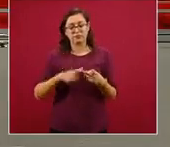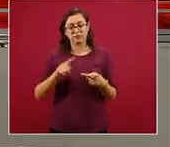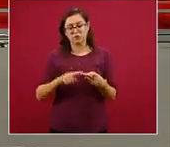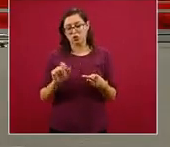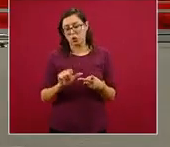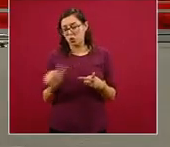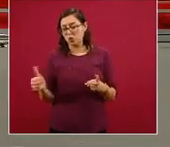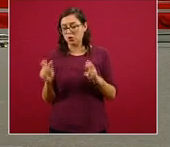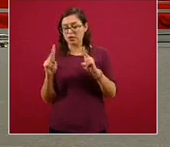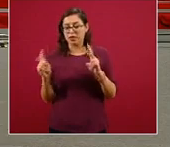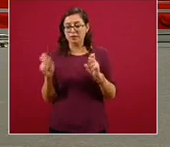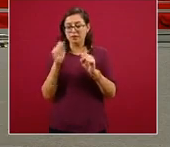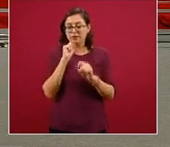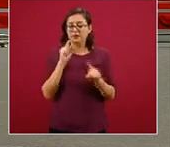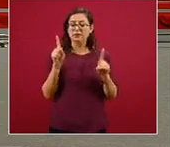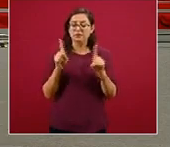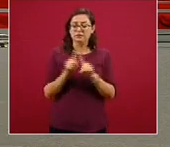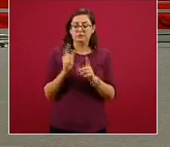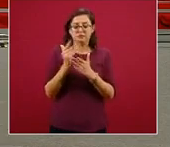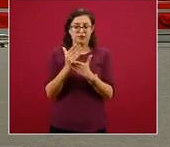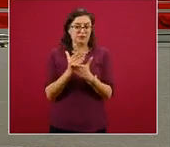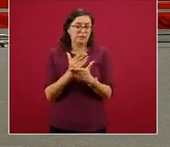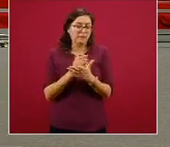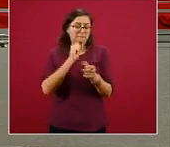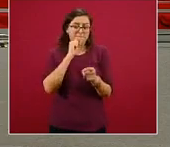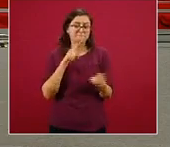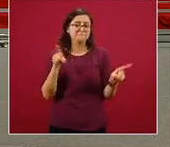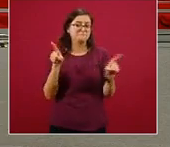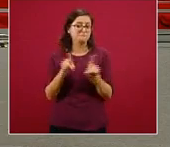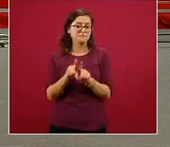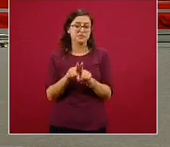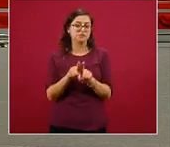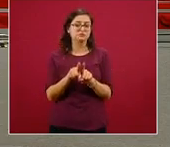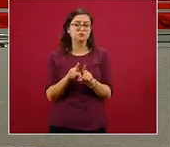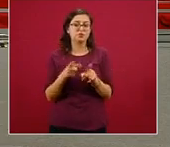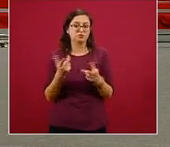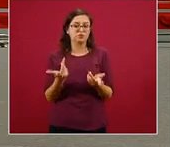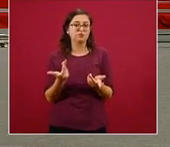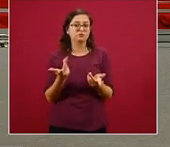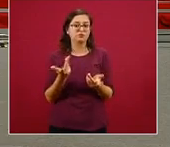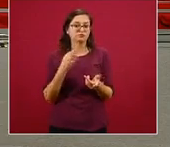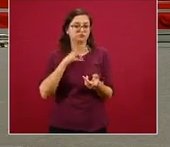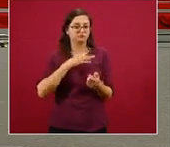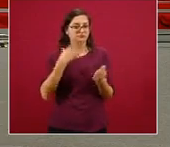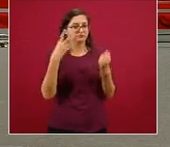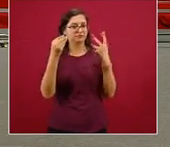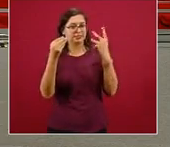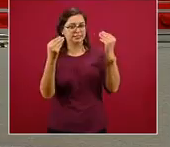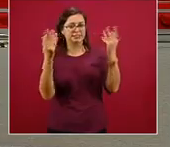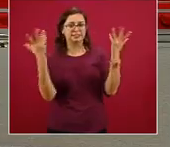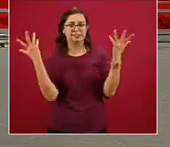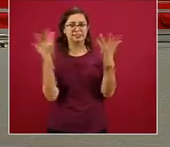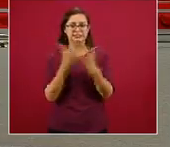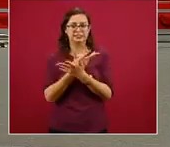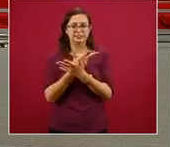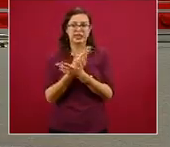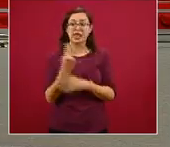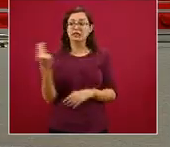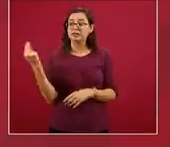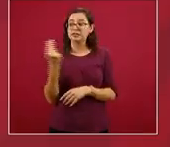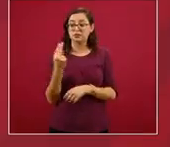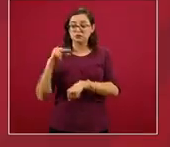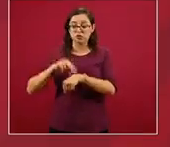se ha puesto en marcha? Algo que nos reveló precisamente la epidemia en México fue la necesidad de